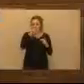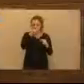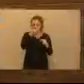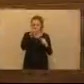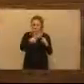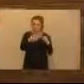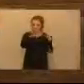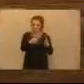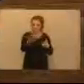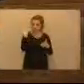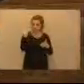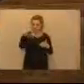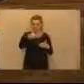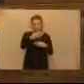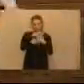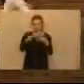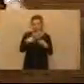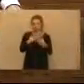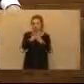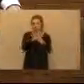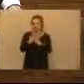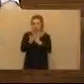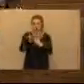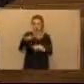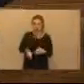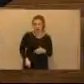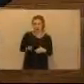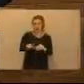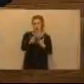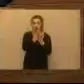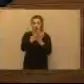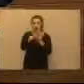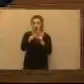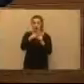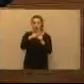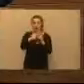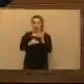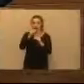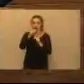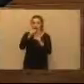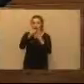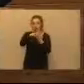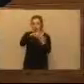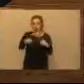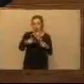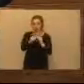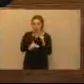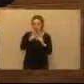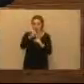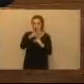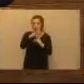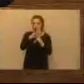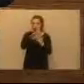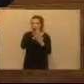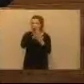hecho aquí, entre los estudios profesionales, conservatorios profesionales, y los estudios superiores y el conservatorio superior. Por lo que respecta a la